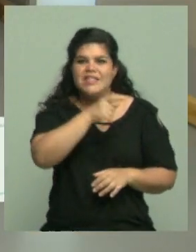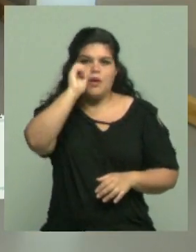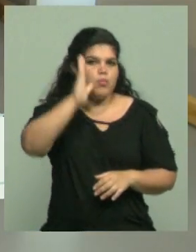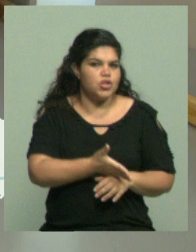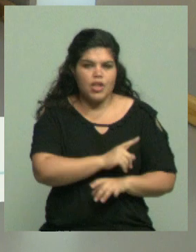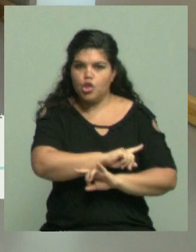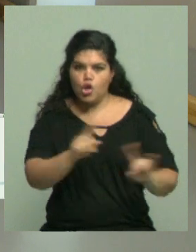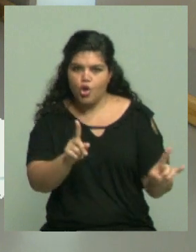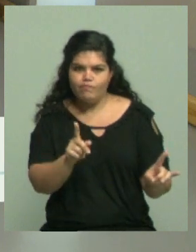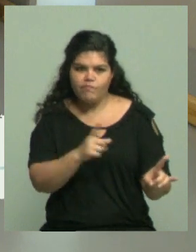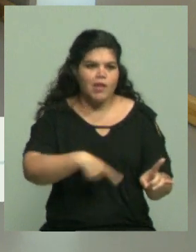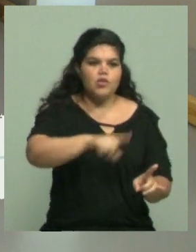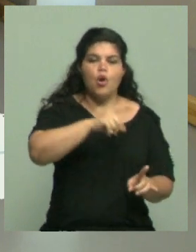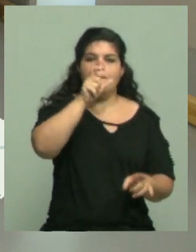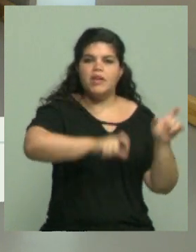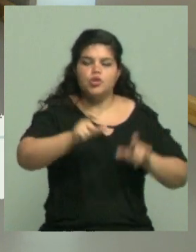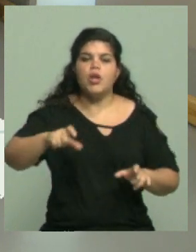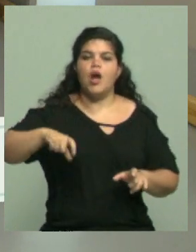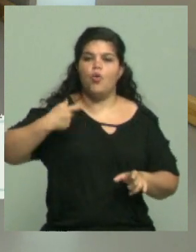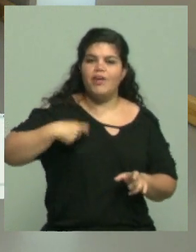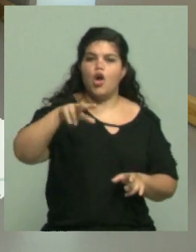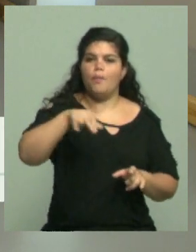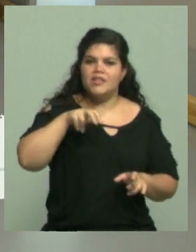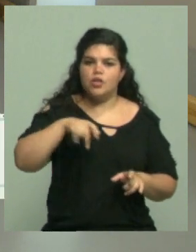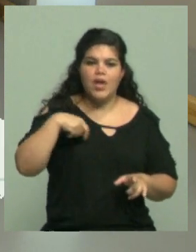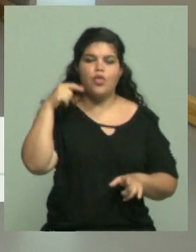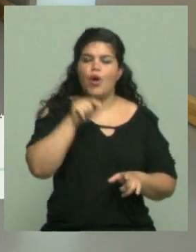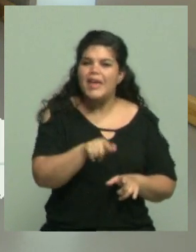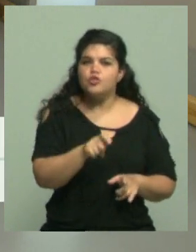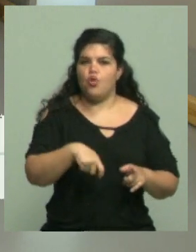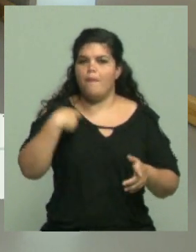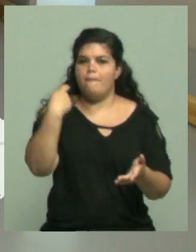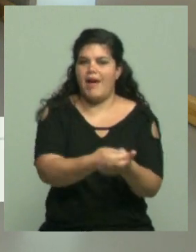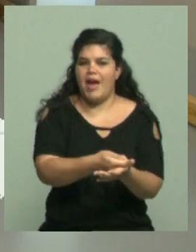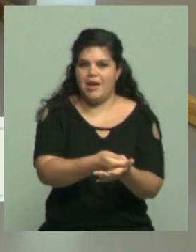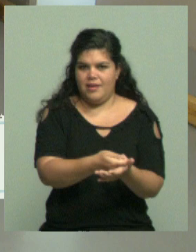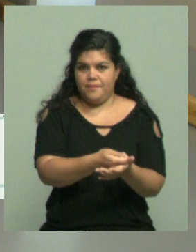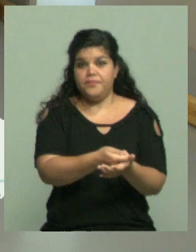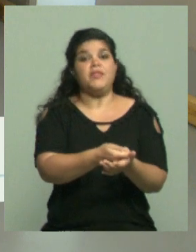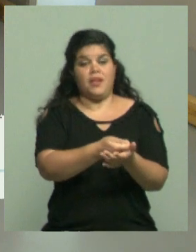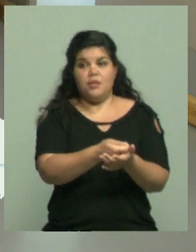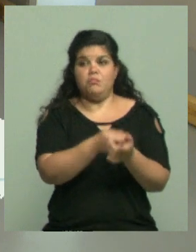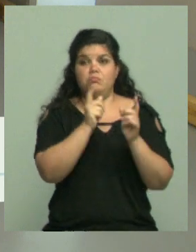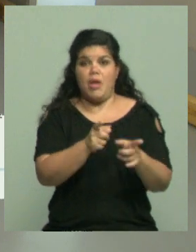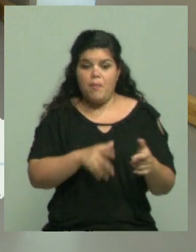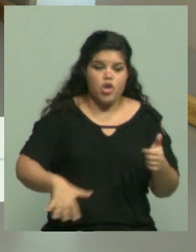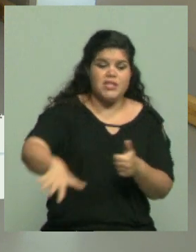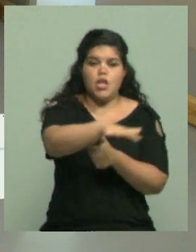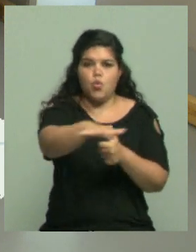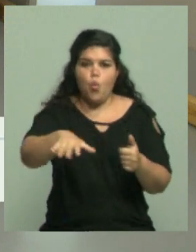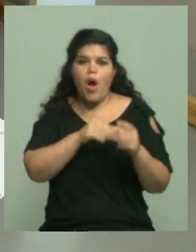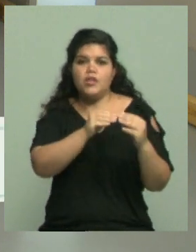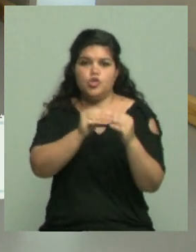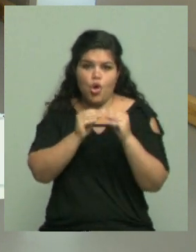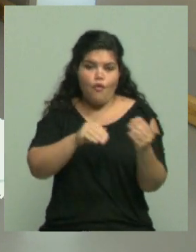por supuesto repercute en el bolsillo del jubilado y de su entorno, porque ya hace rato que el entorno está bancando al jubilado. Tal